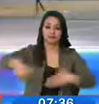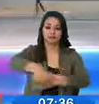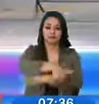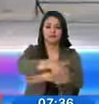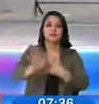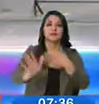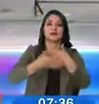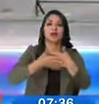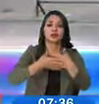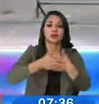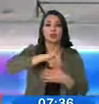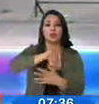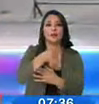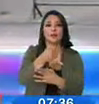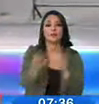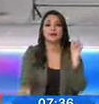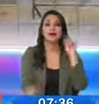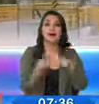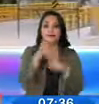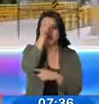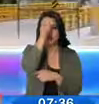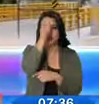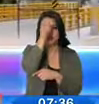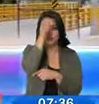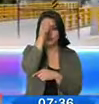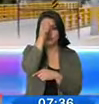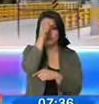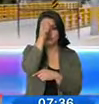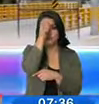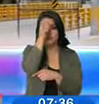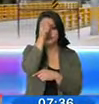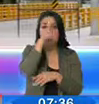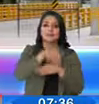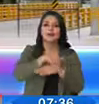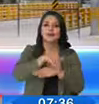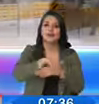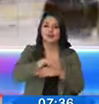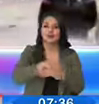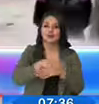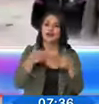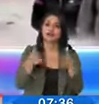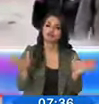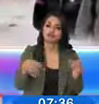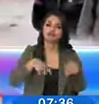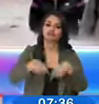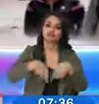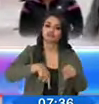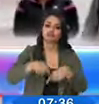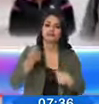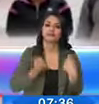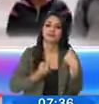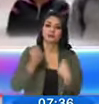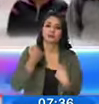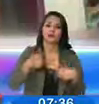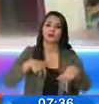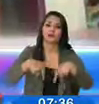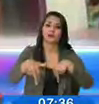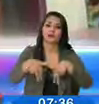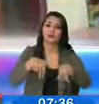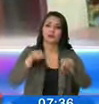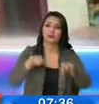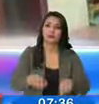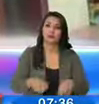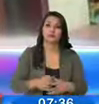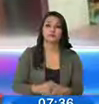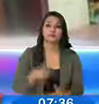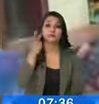las 18 horas hasta el próximo domingo 11 de marzo en horas de la tarde, que será aperturado el tránsito vehicular y peatonal. Es una medida